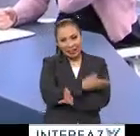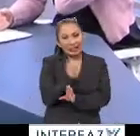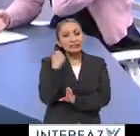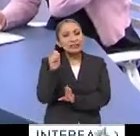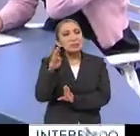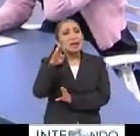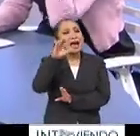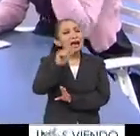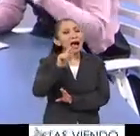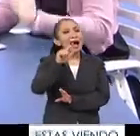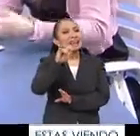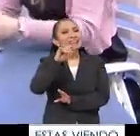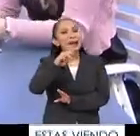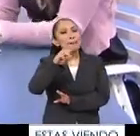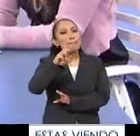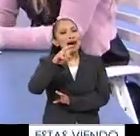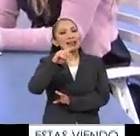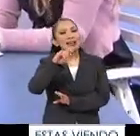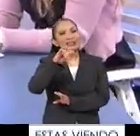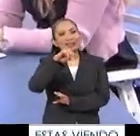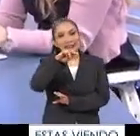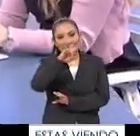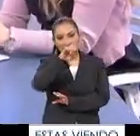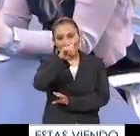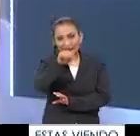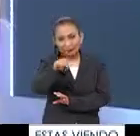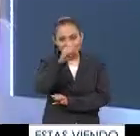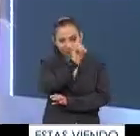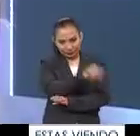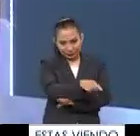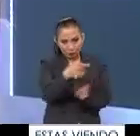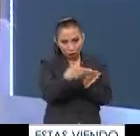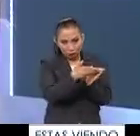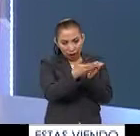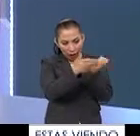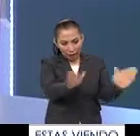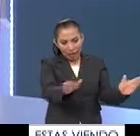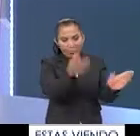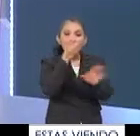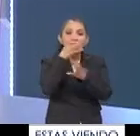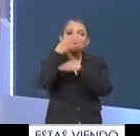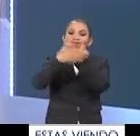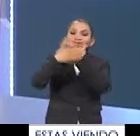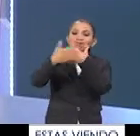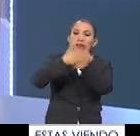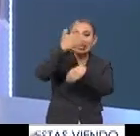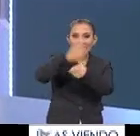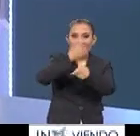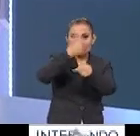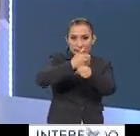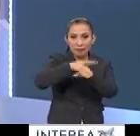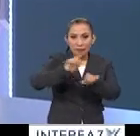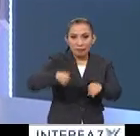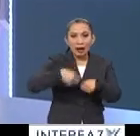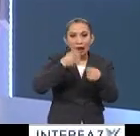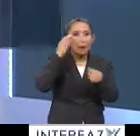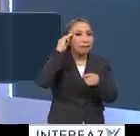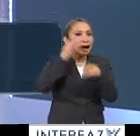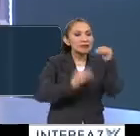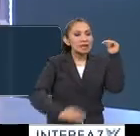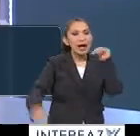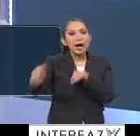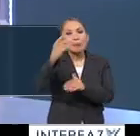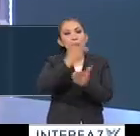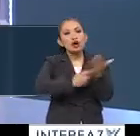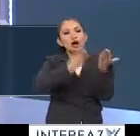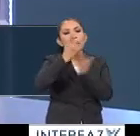a la beca Alicia Martínez. Exacto, en este marco de la apertura de la convocatoria a la sexta promoción de la maestría en Políticas Públicas